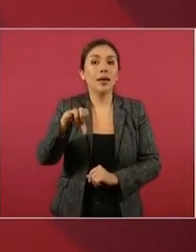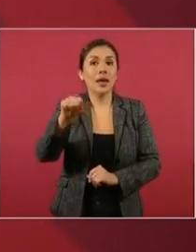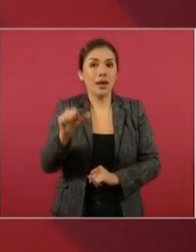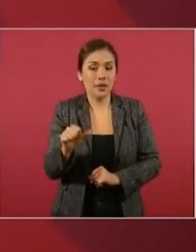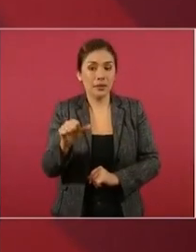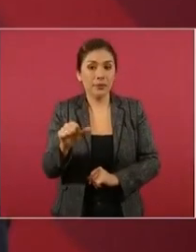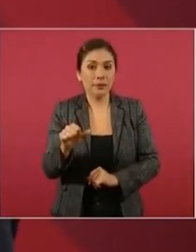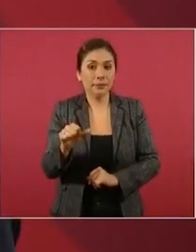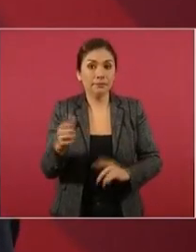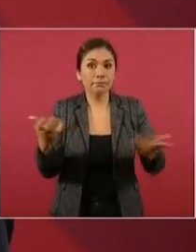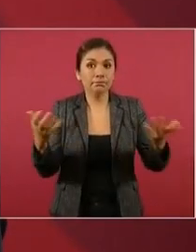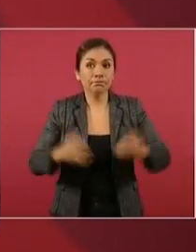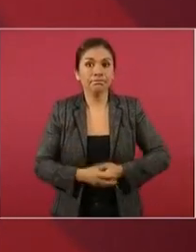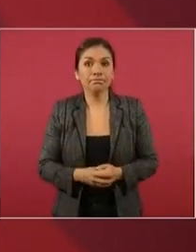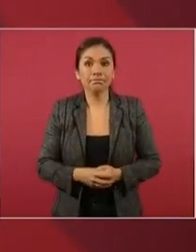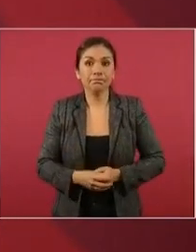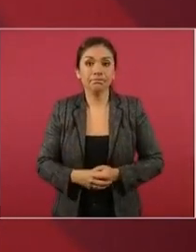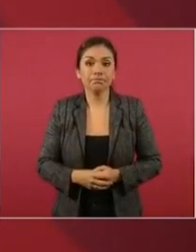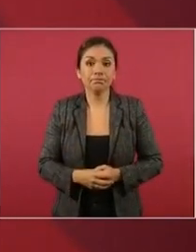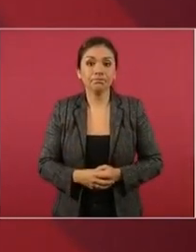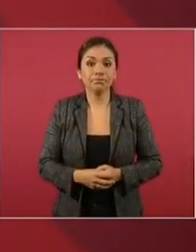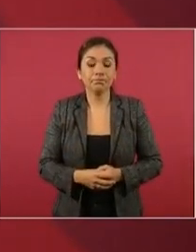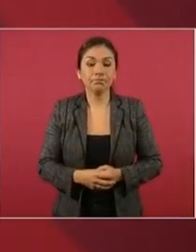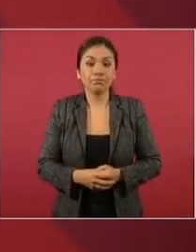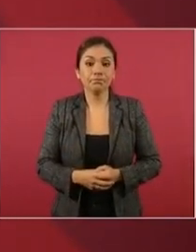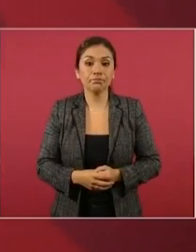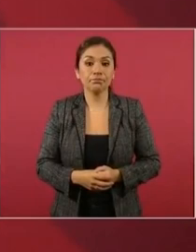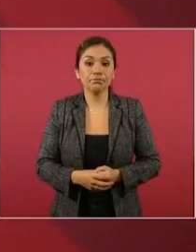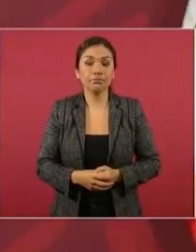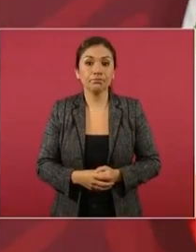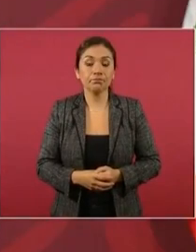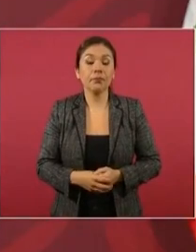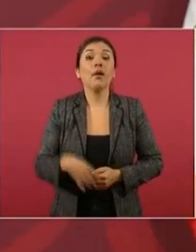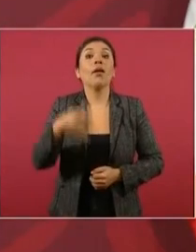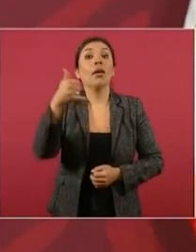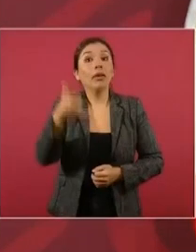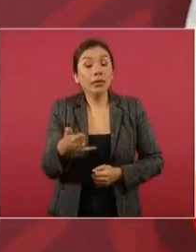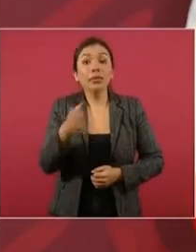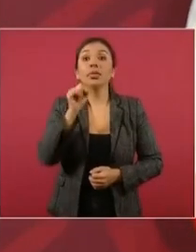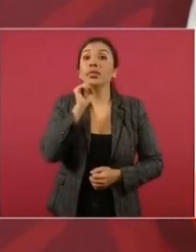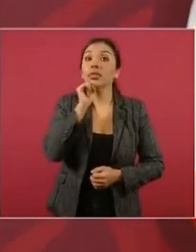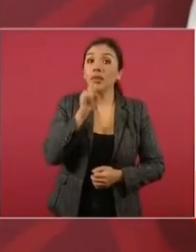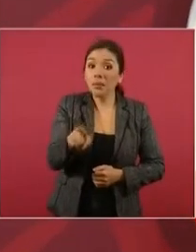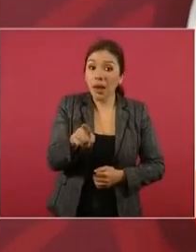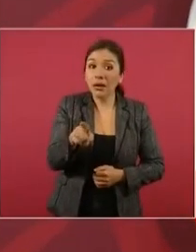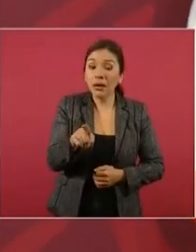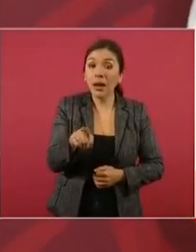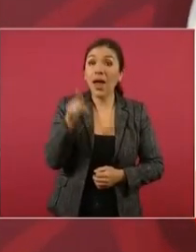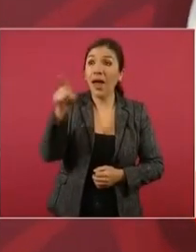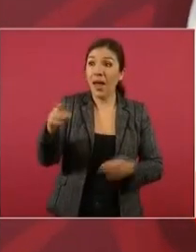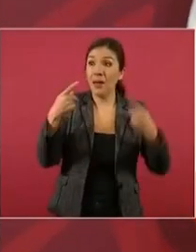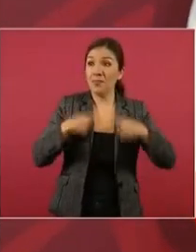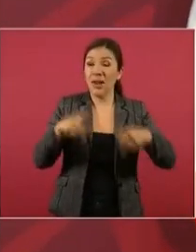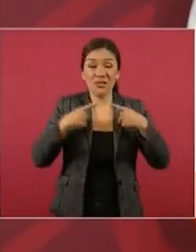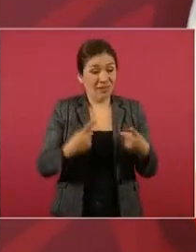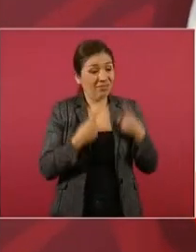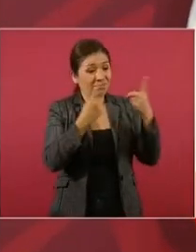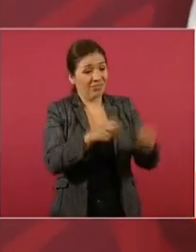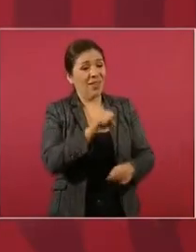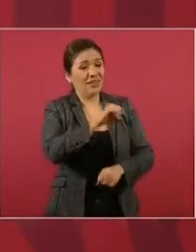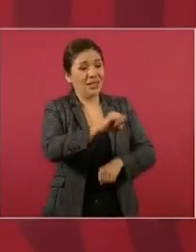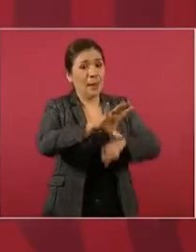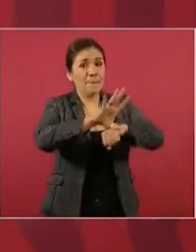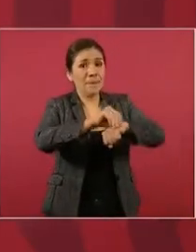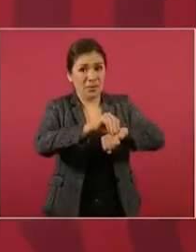yo fui diputado federal, presenté una iniciativa que lo que buscaba es que, por ejemplo, el salario de